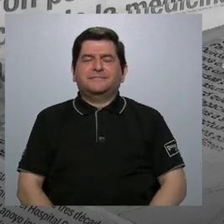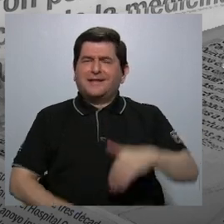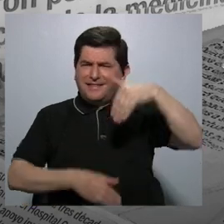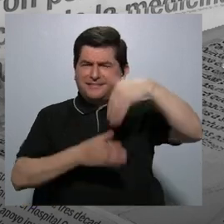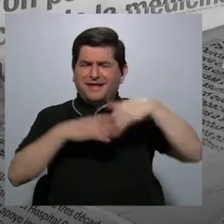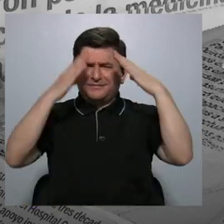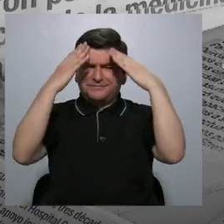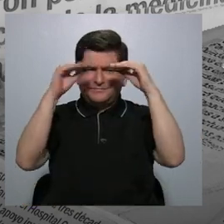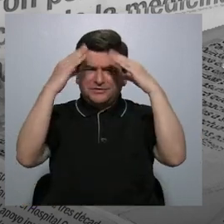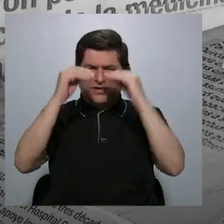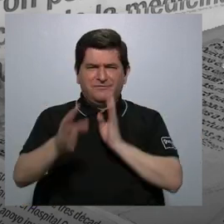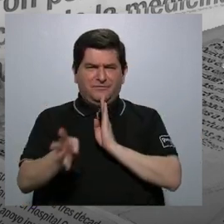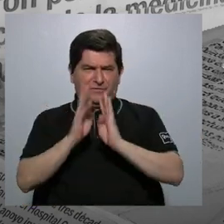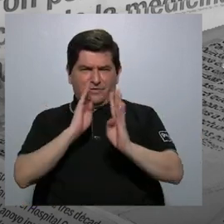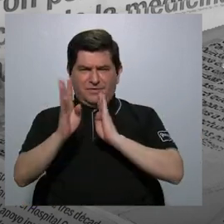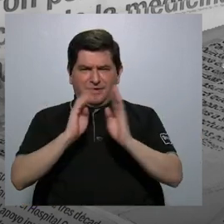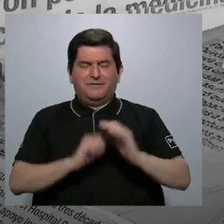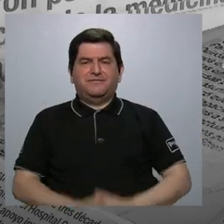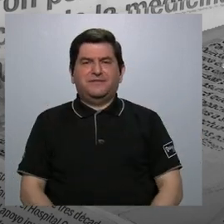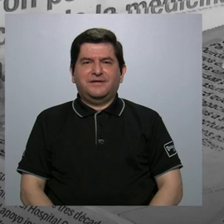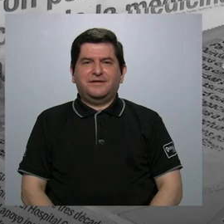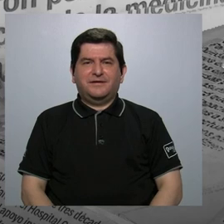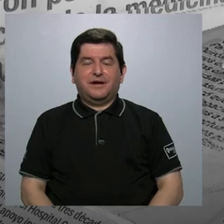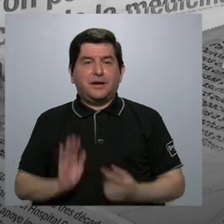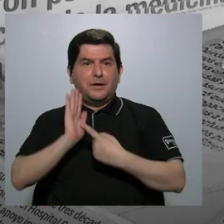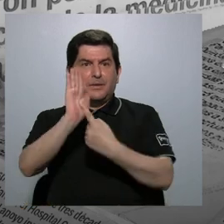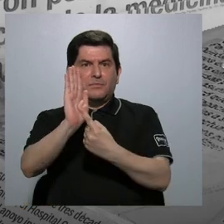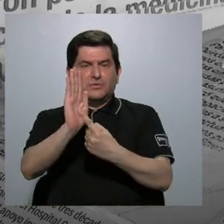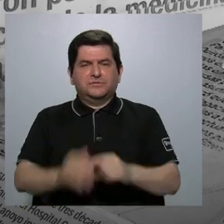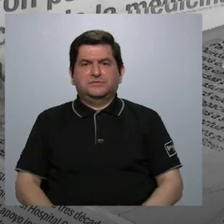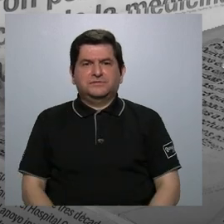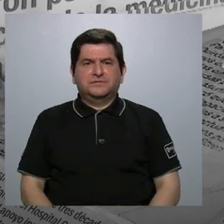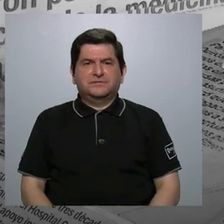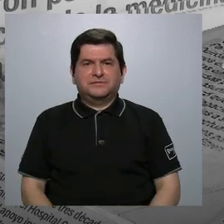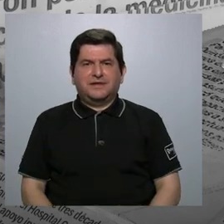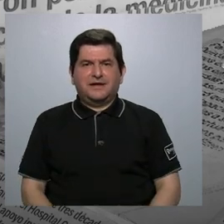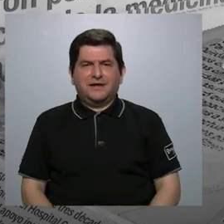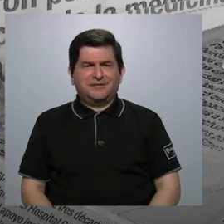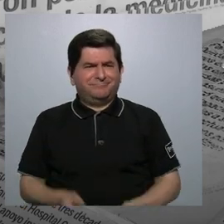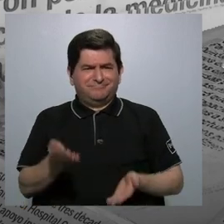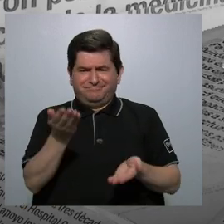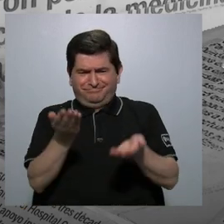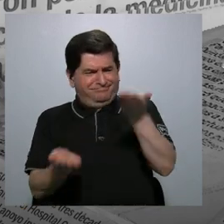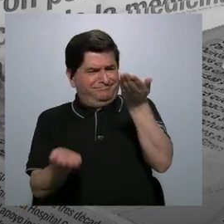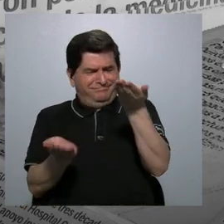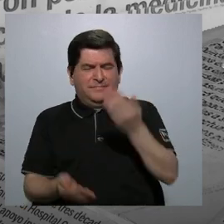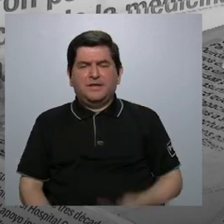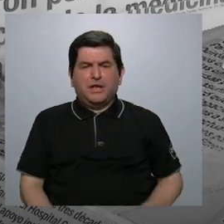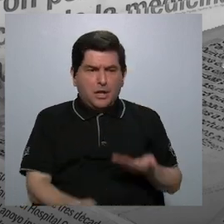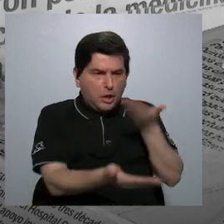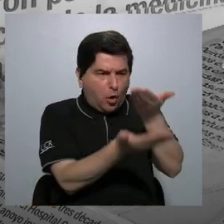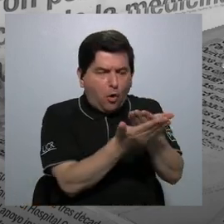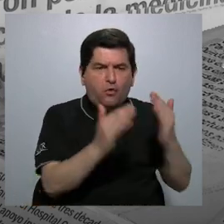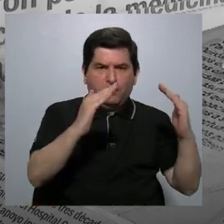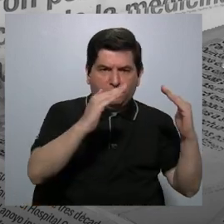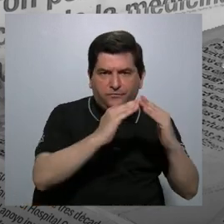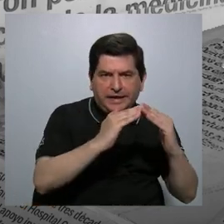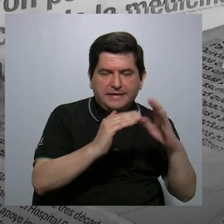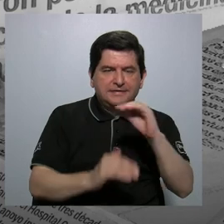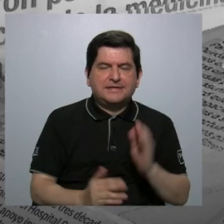Dentro del informe se habla que se revela una marcada disparidad entre oferta de vivienda